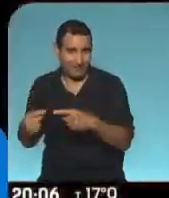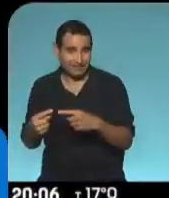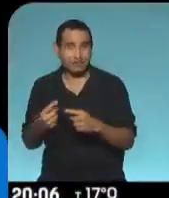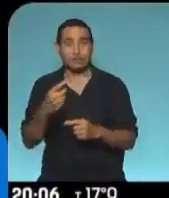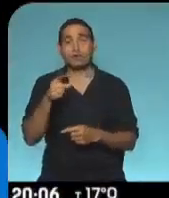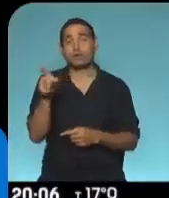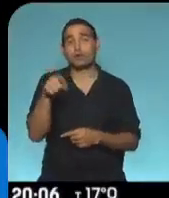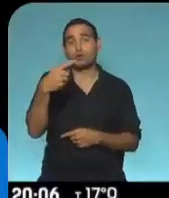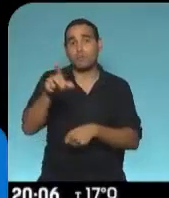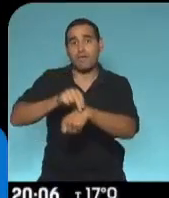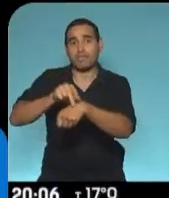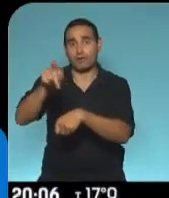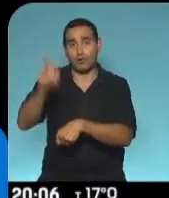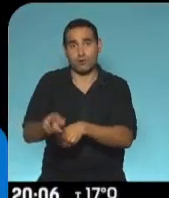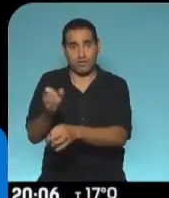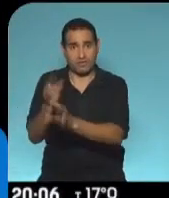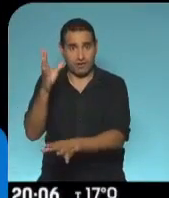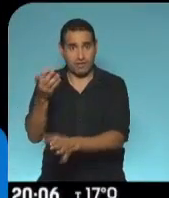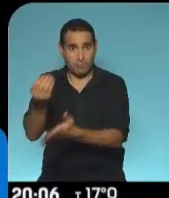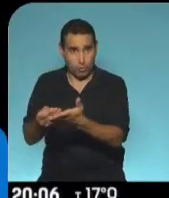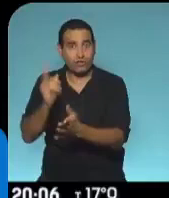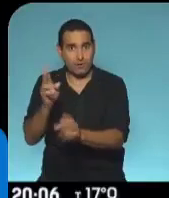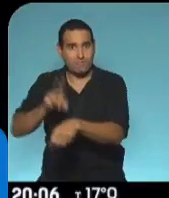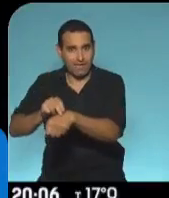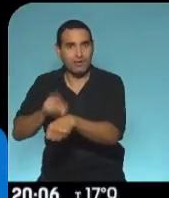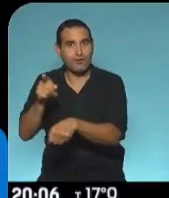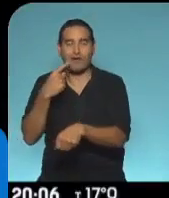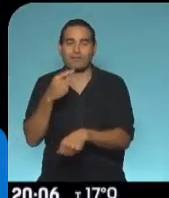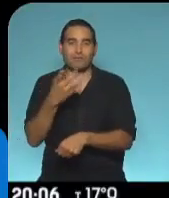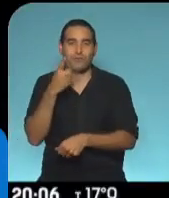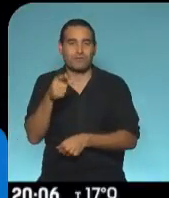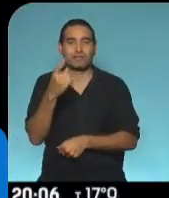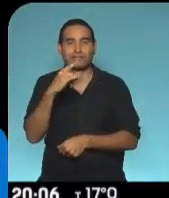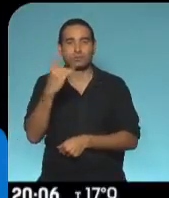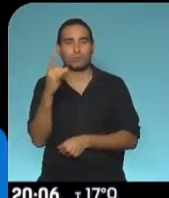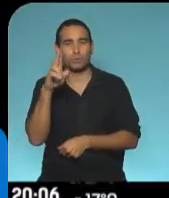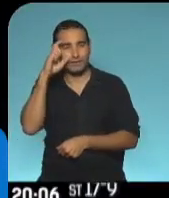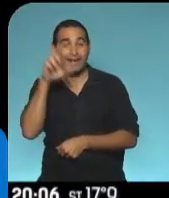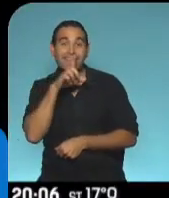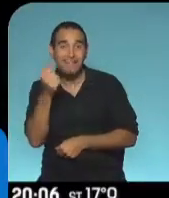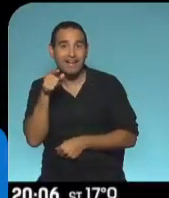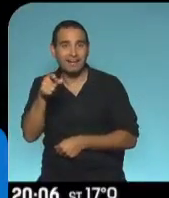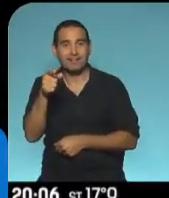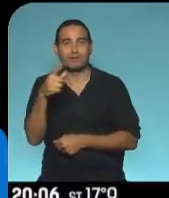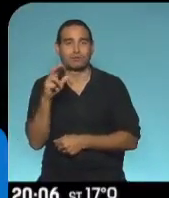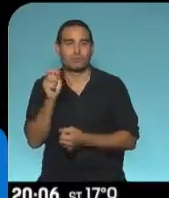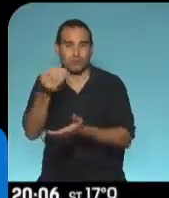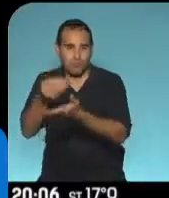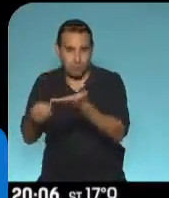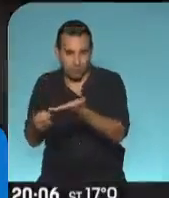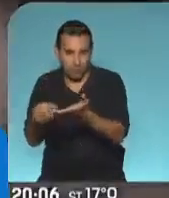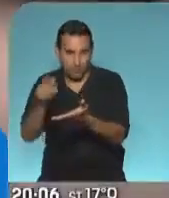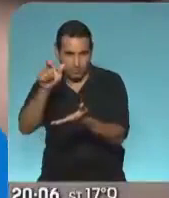Meiji, por ejemplo, es médico y eligió dibujar su personaje preferido, que es Cureta, que él fue guionista de eso.